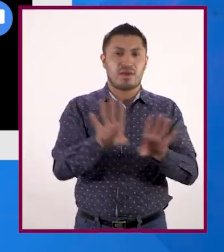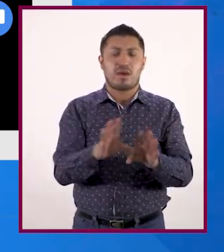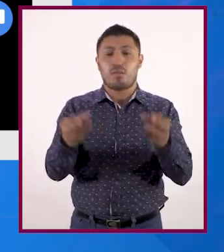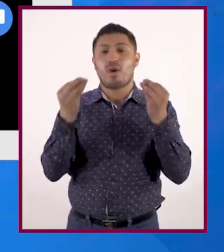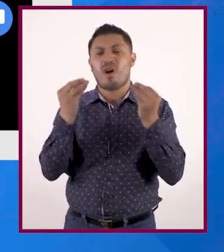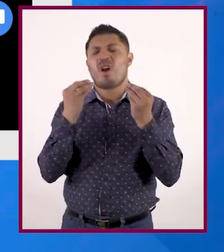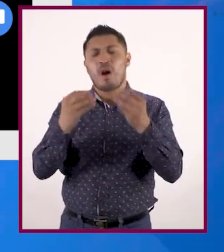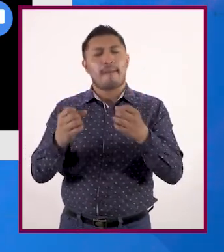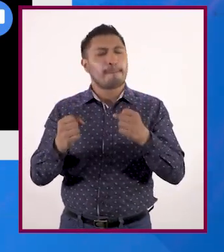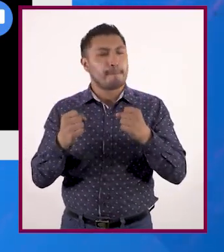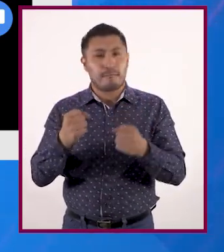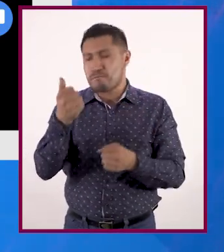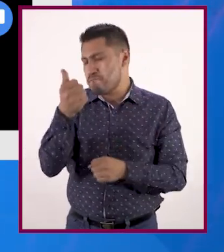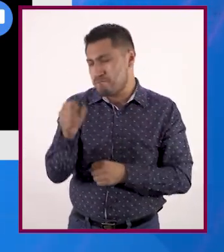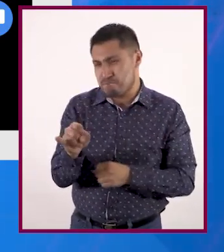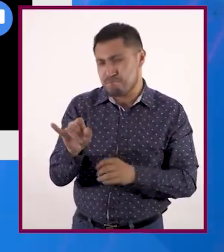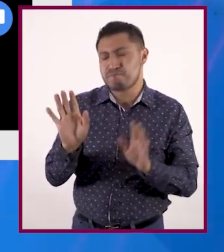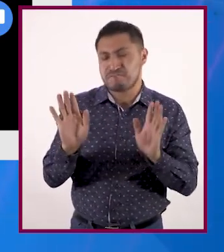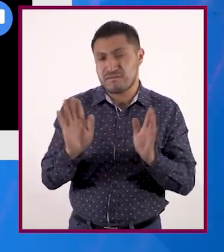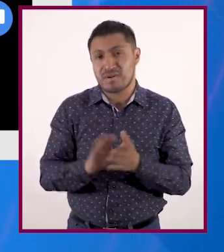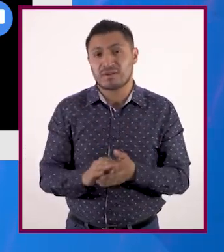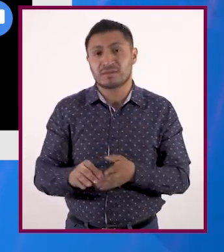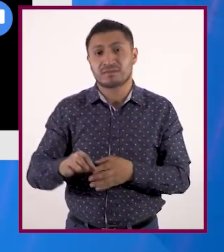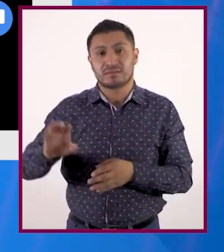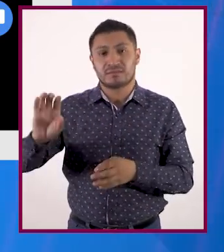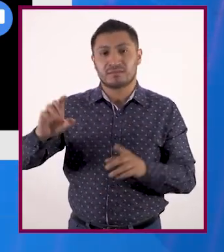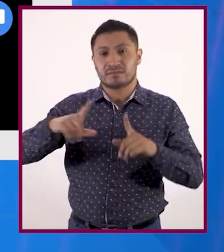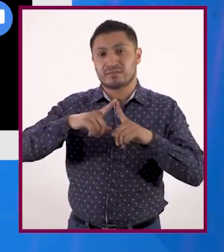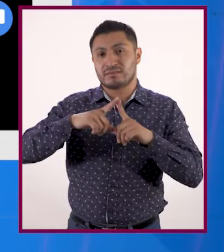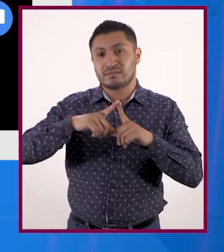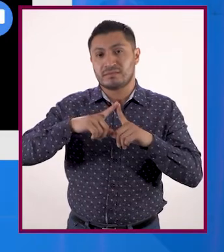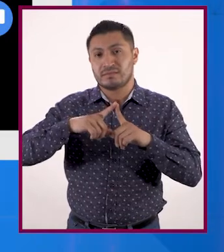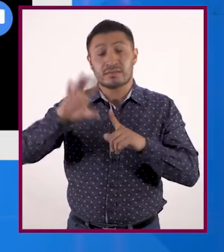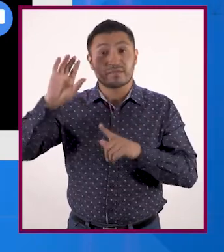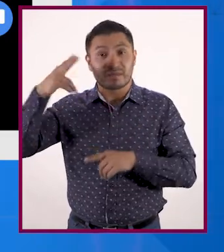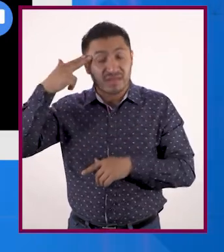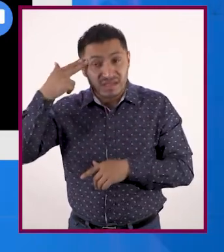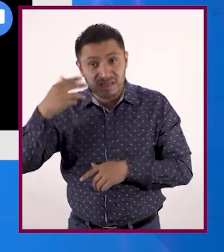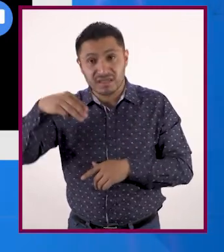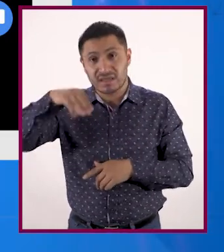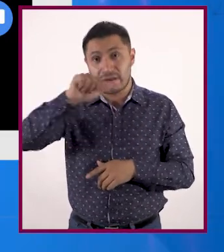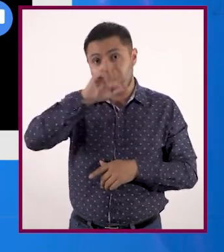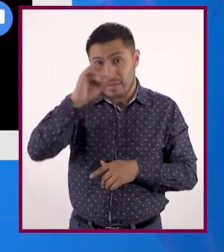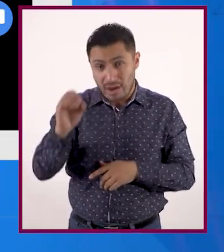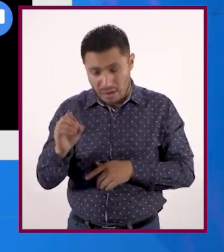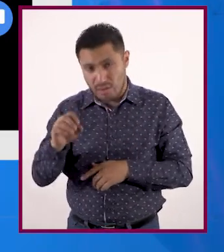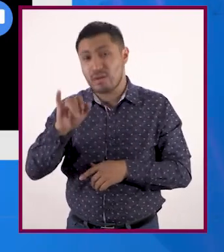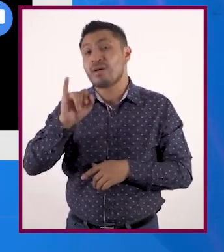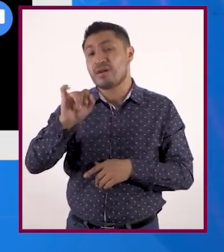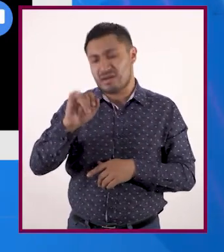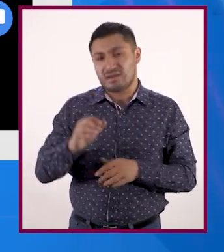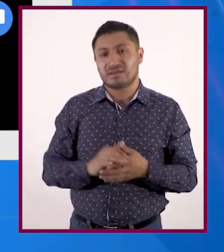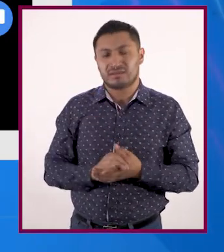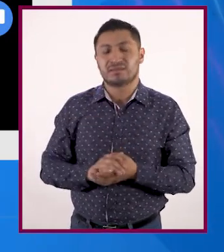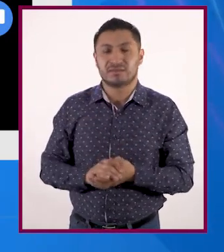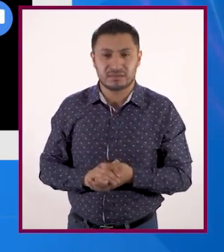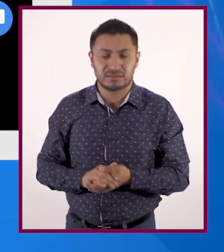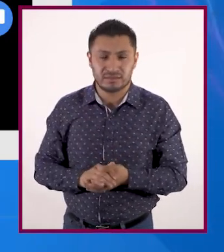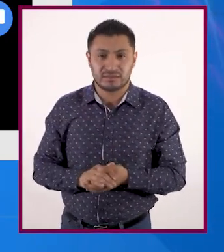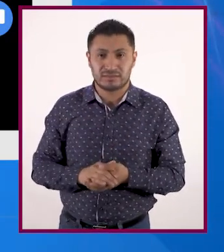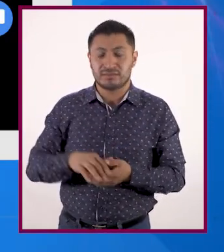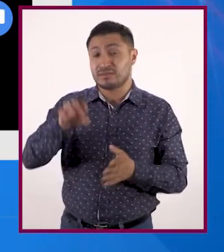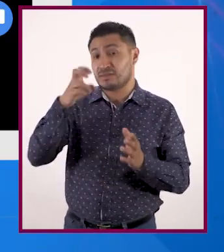muy fuerte precisamente china de mao etcétera etcétera eso ha existido y como ves estoy agarrando